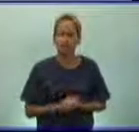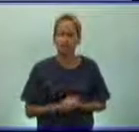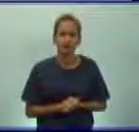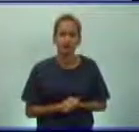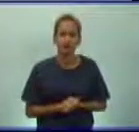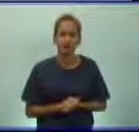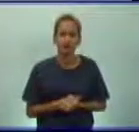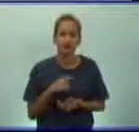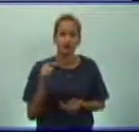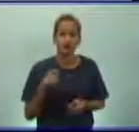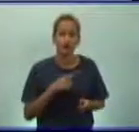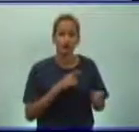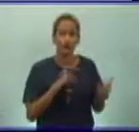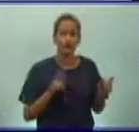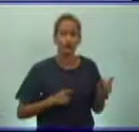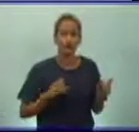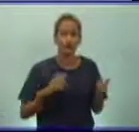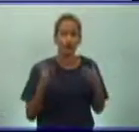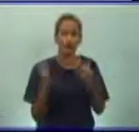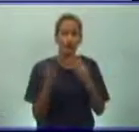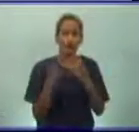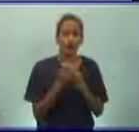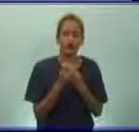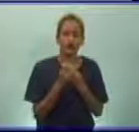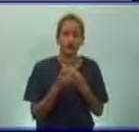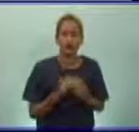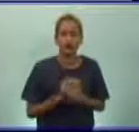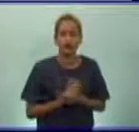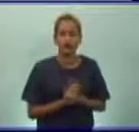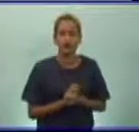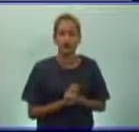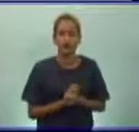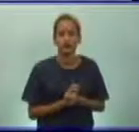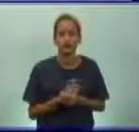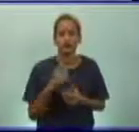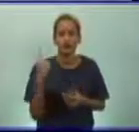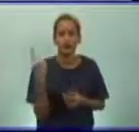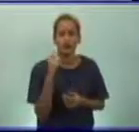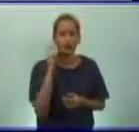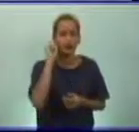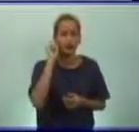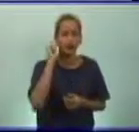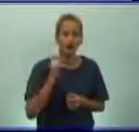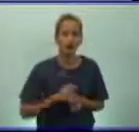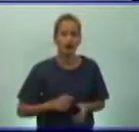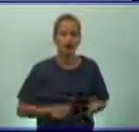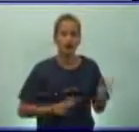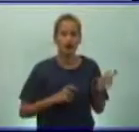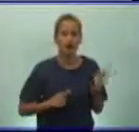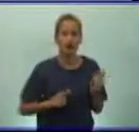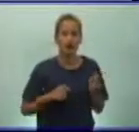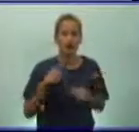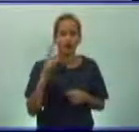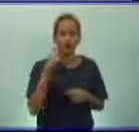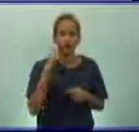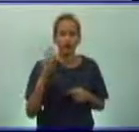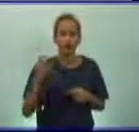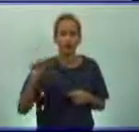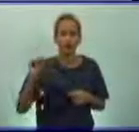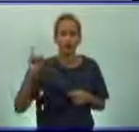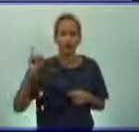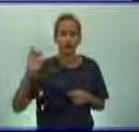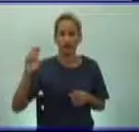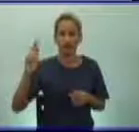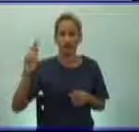Fue una luchadora clandestina insuperable, la primera mujer que empuñó un fusil en la Sierra Maestra.